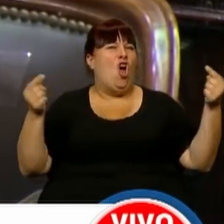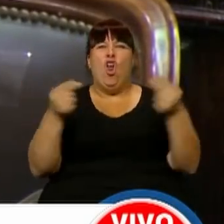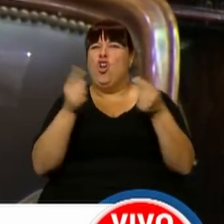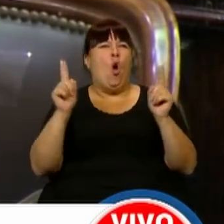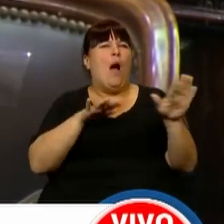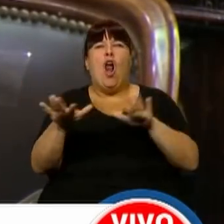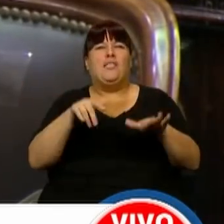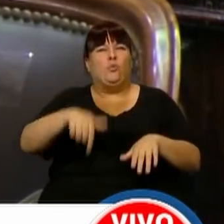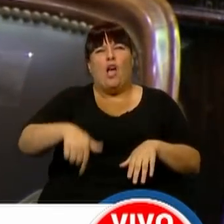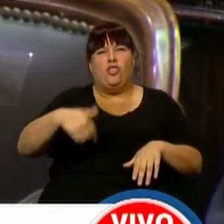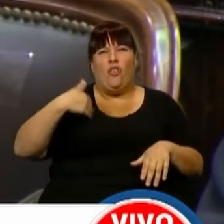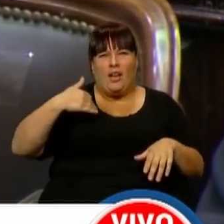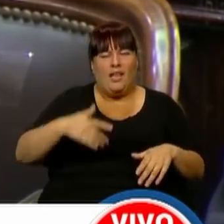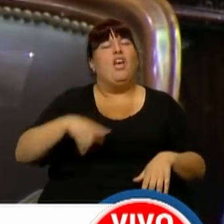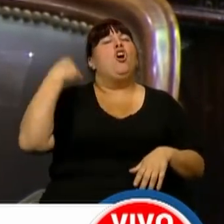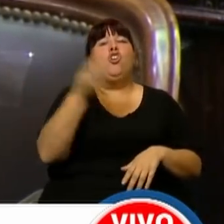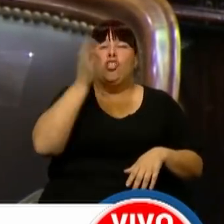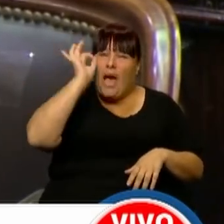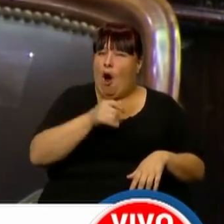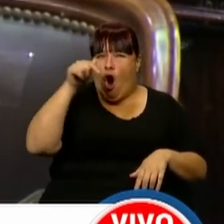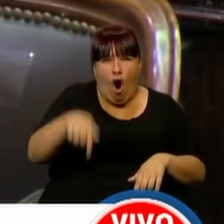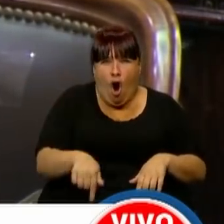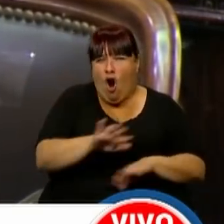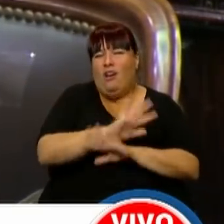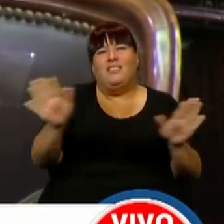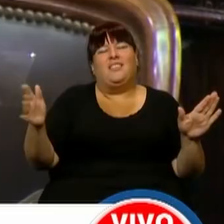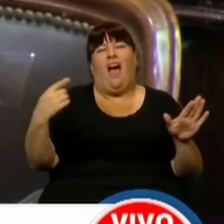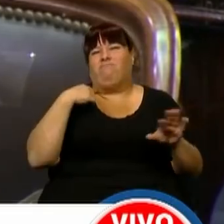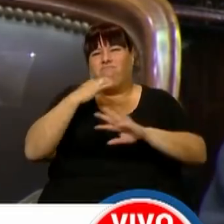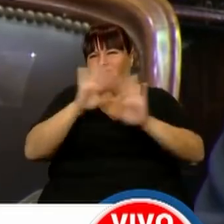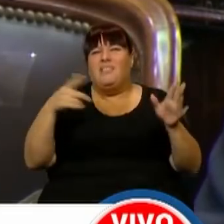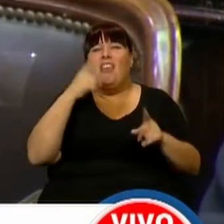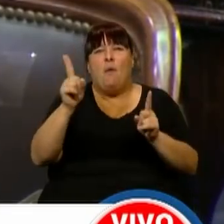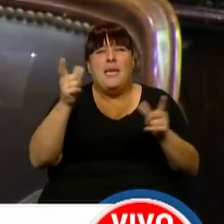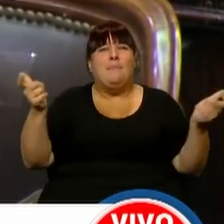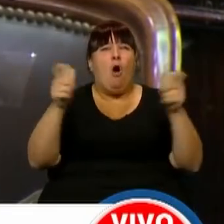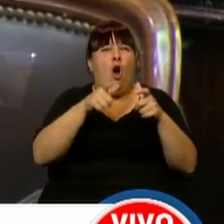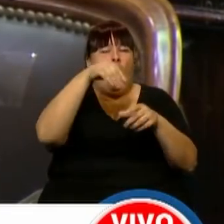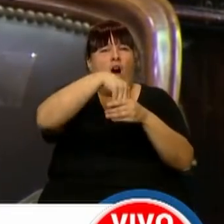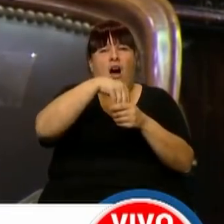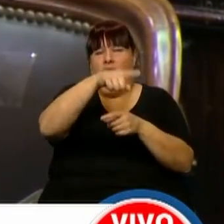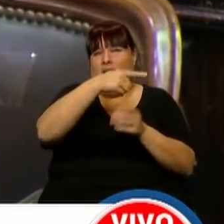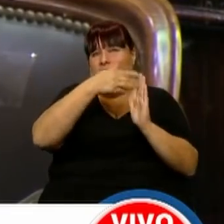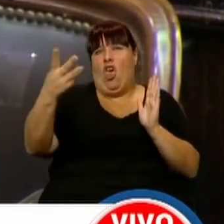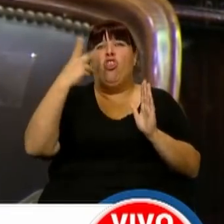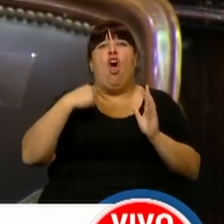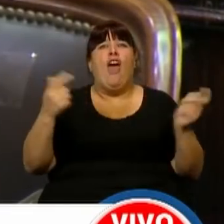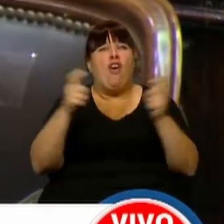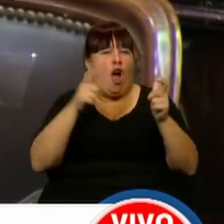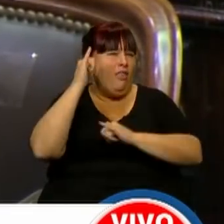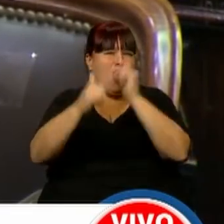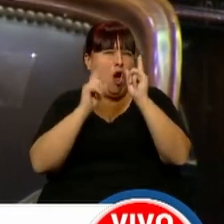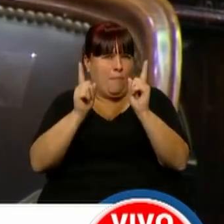corresponde con la realidad y que sabemos hoy que ya está subestimado, y lo dijeron los propios miembros a lo largo de los 2 días de la